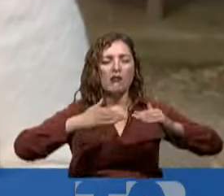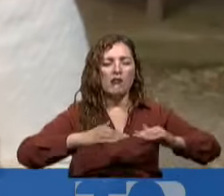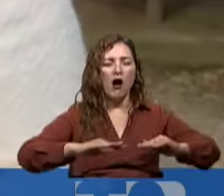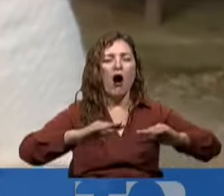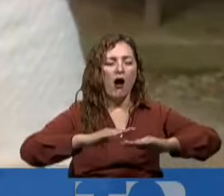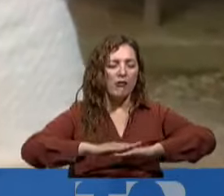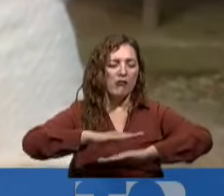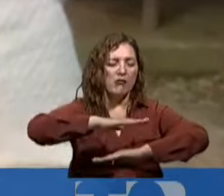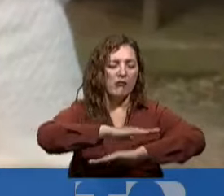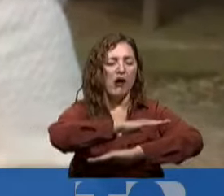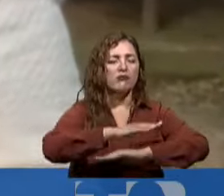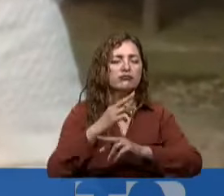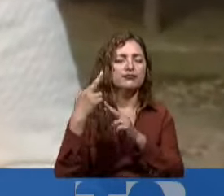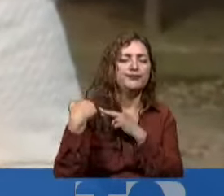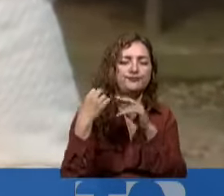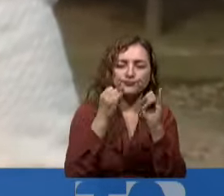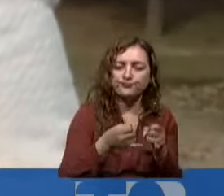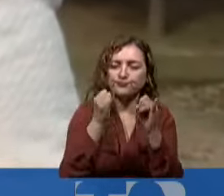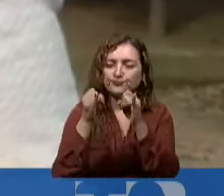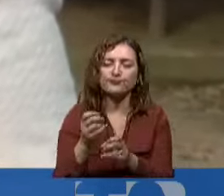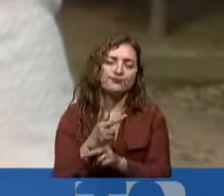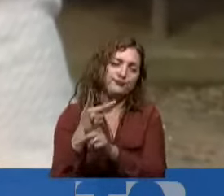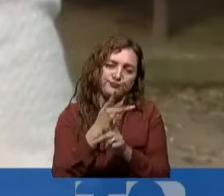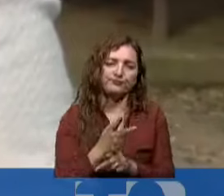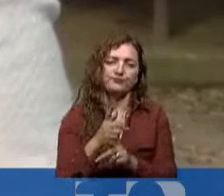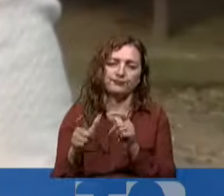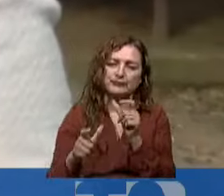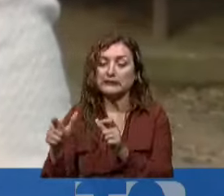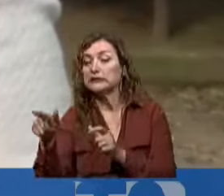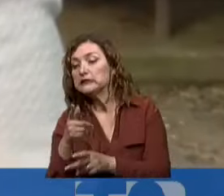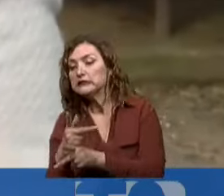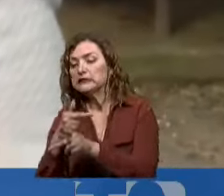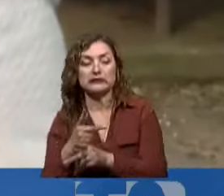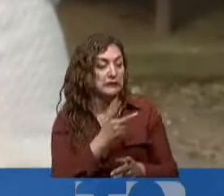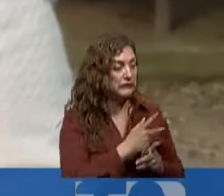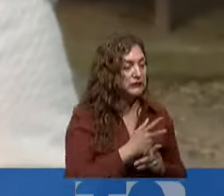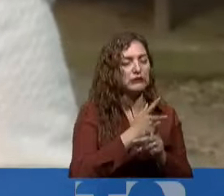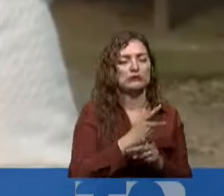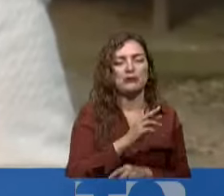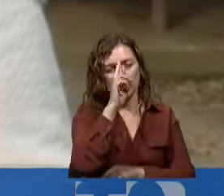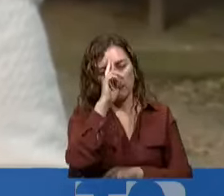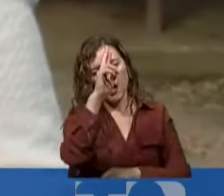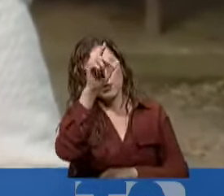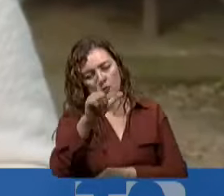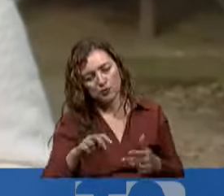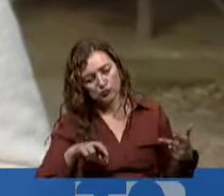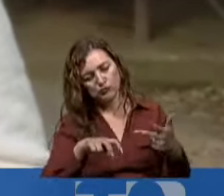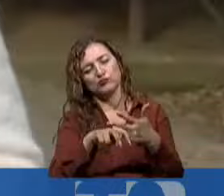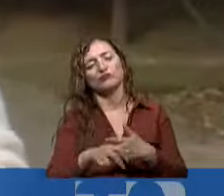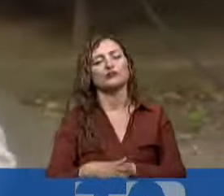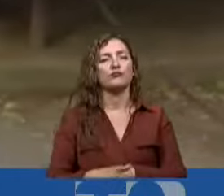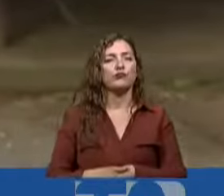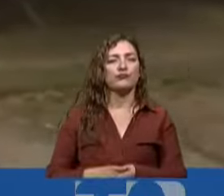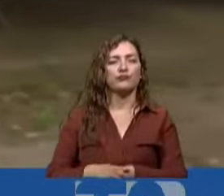vial, pero es responsabilidad de cada uno de nosotros cuidarnos entre ciudadanos, entre actores de la movilidad, siempre priorizando al peatón como el principal de